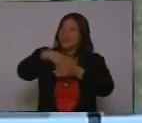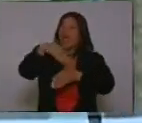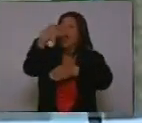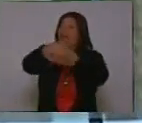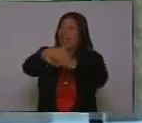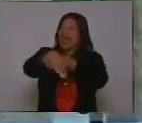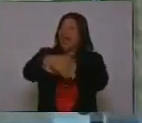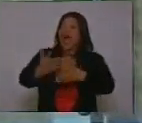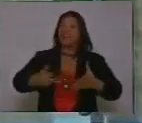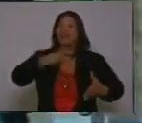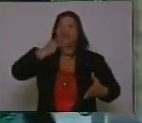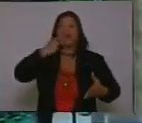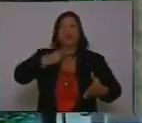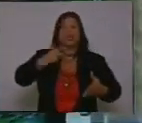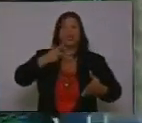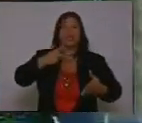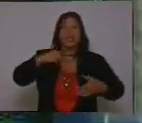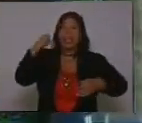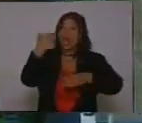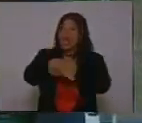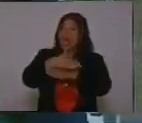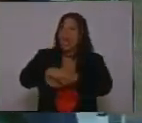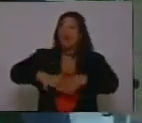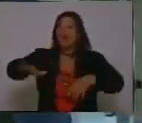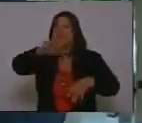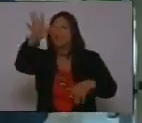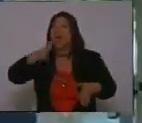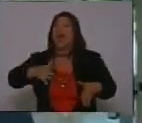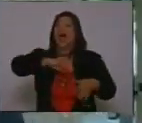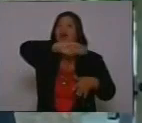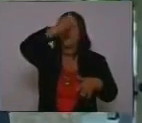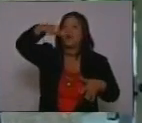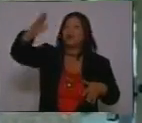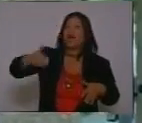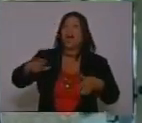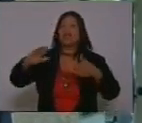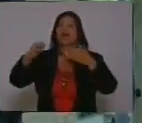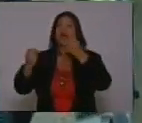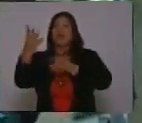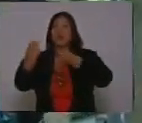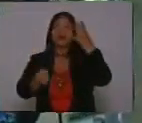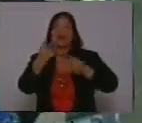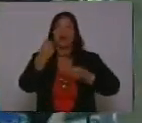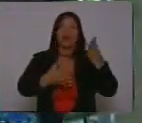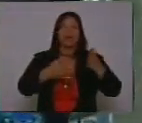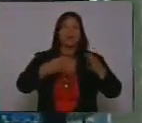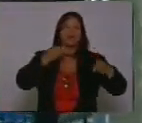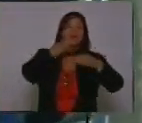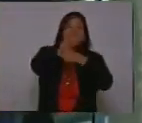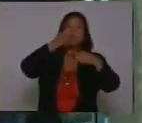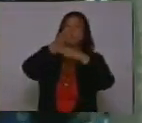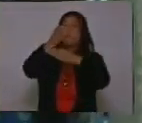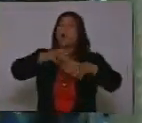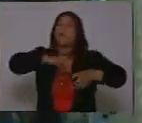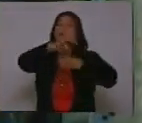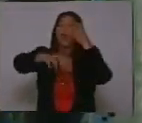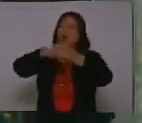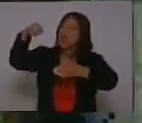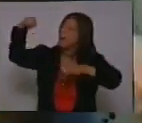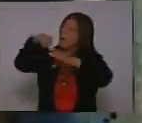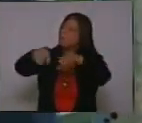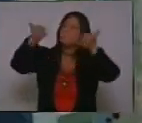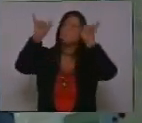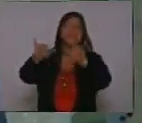calle, la política está a patear los barrios, pateando las comunidades, adentrándose dentro del problema que vive